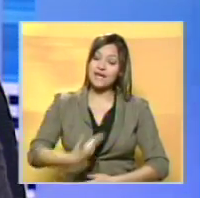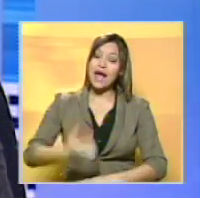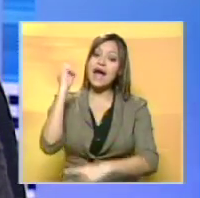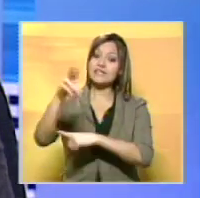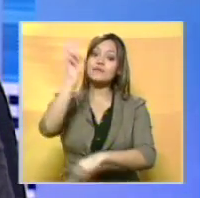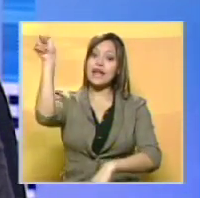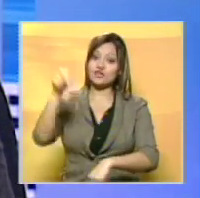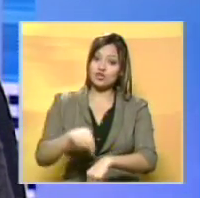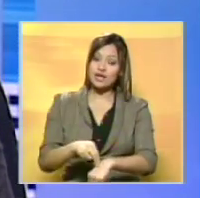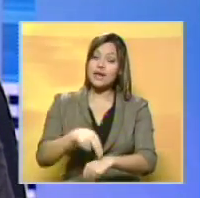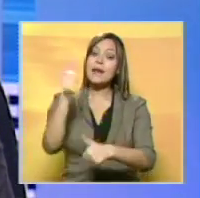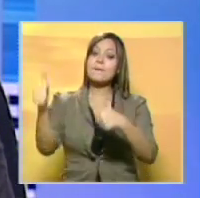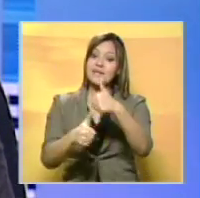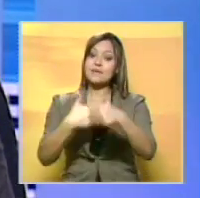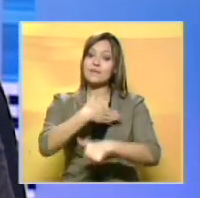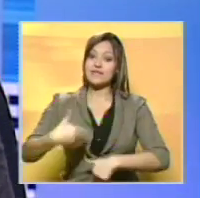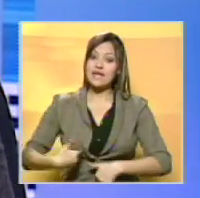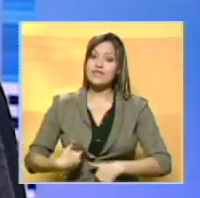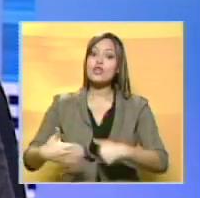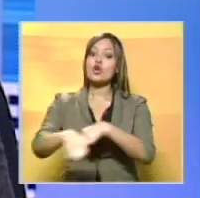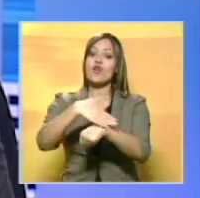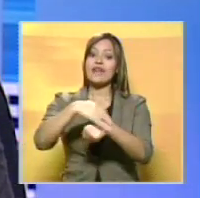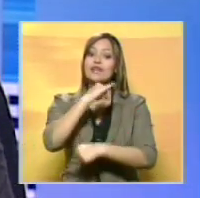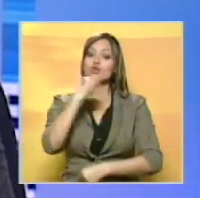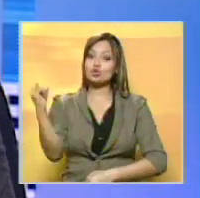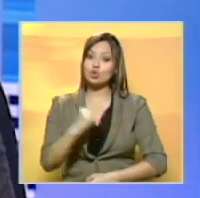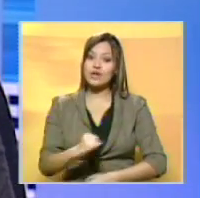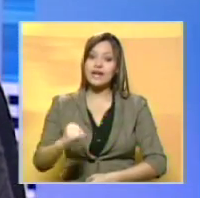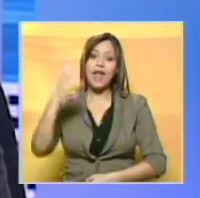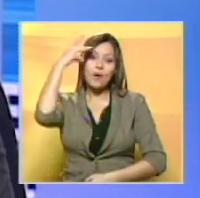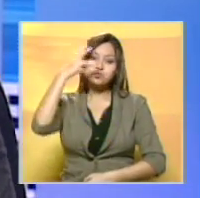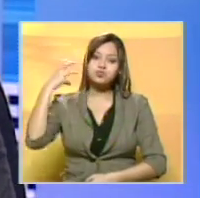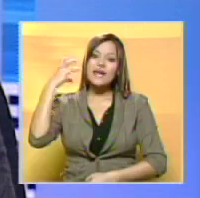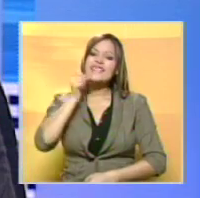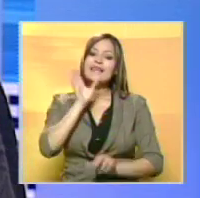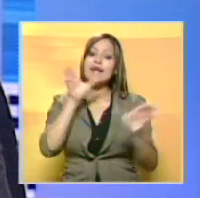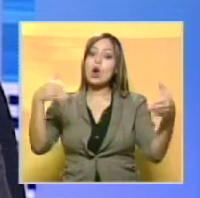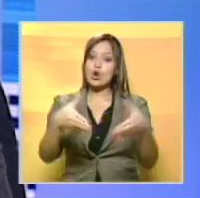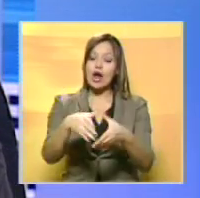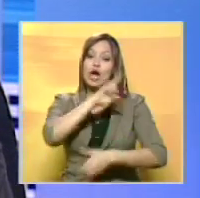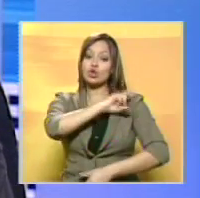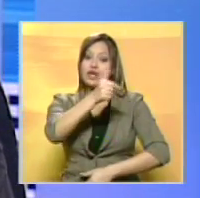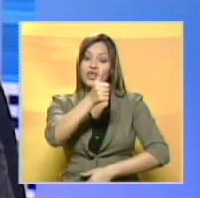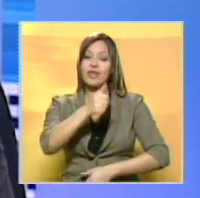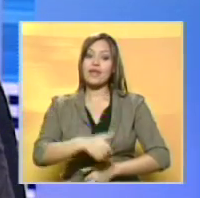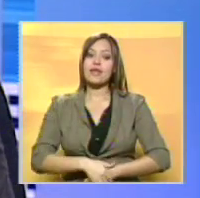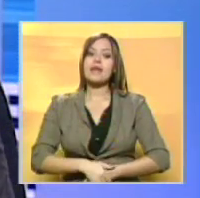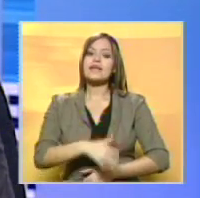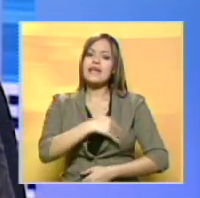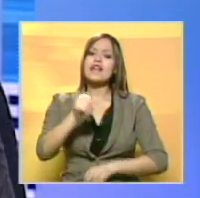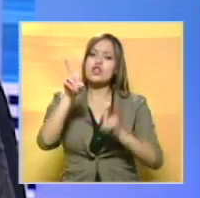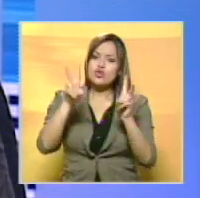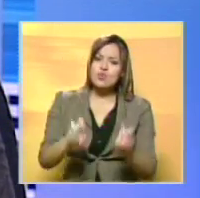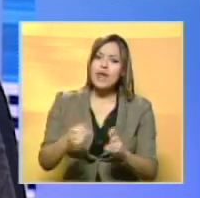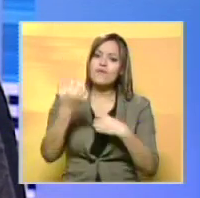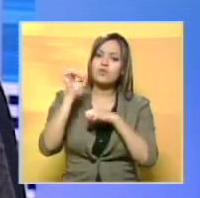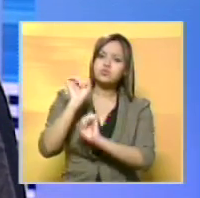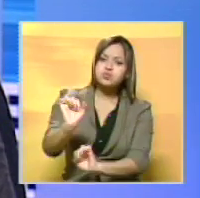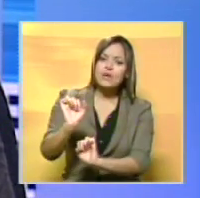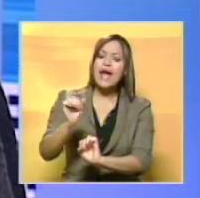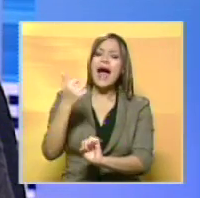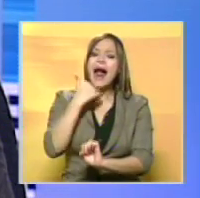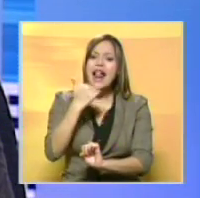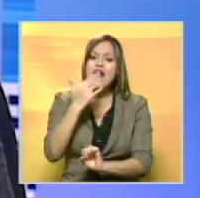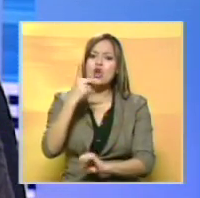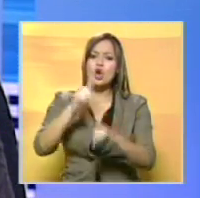Asamblea Nacional, el vicepresidente y el gobernador del Zulia se reunieron con autoridades locales para trazar una nueva ofensiva contra el